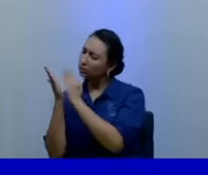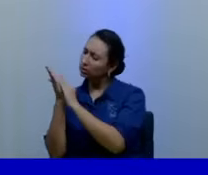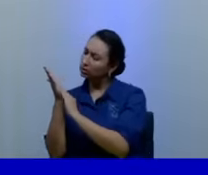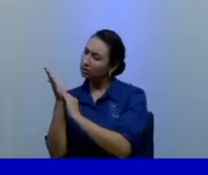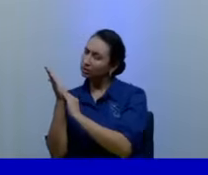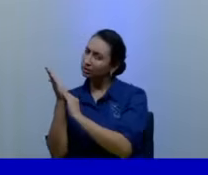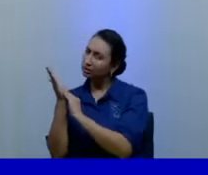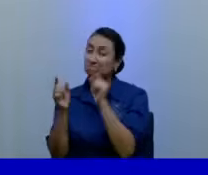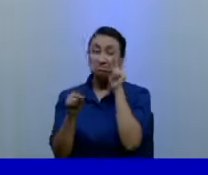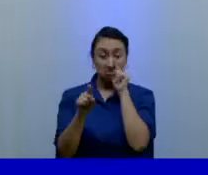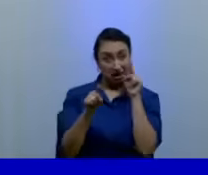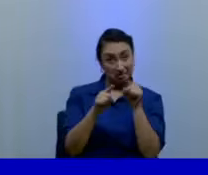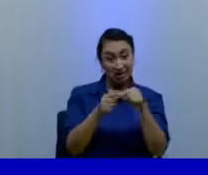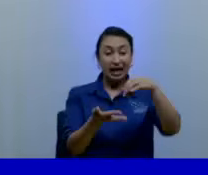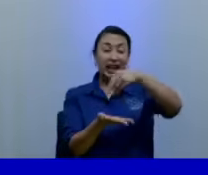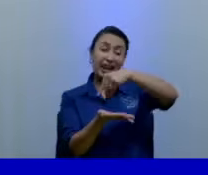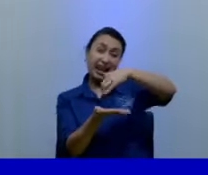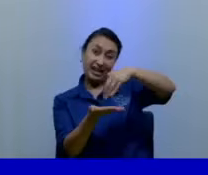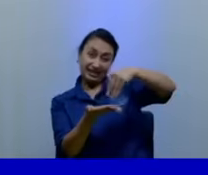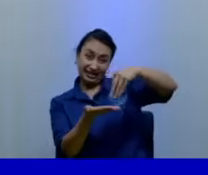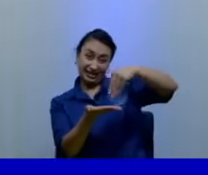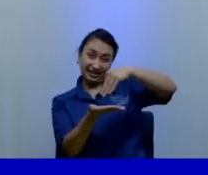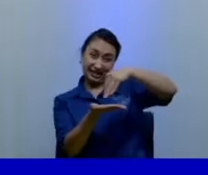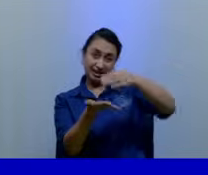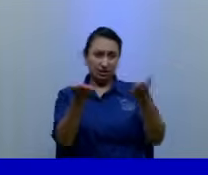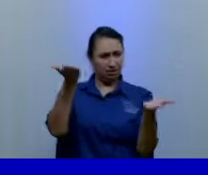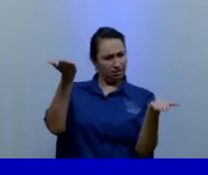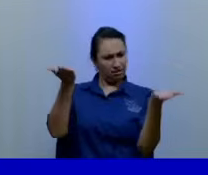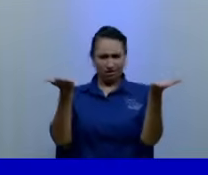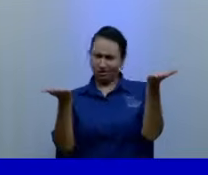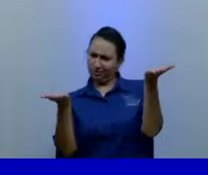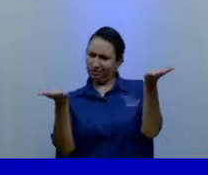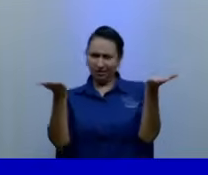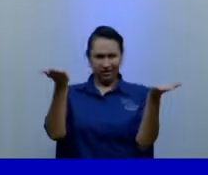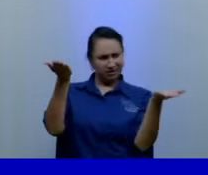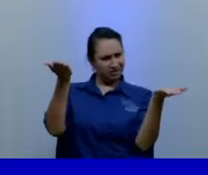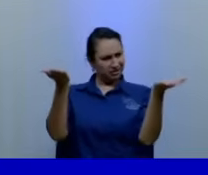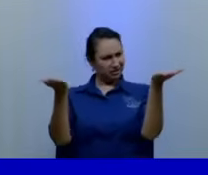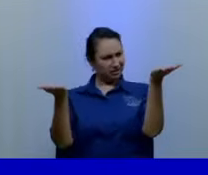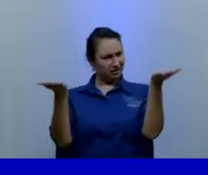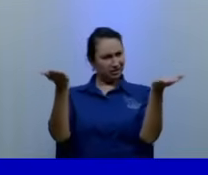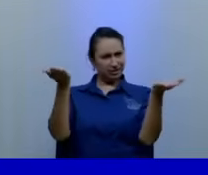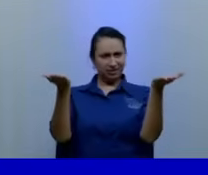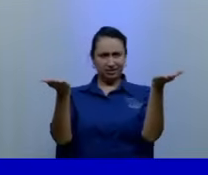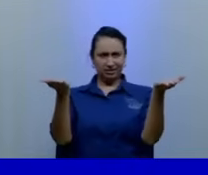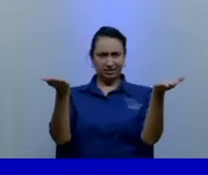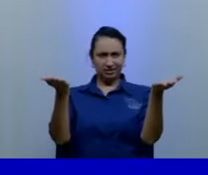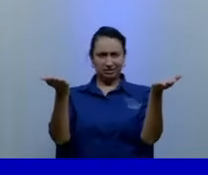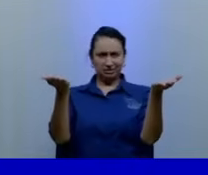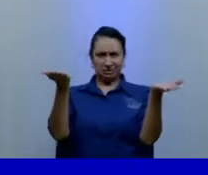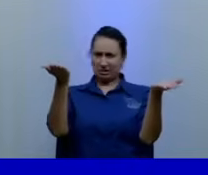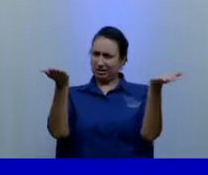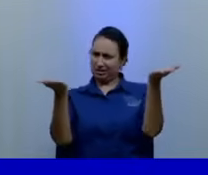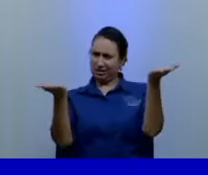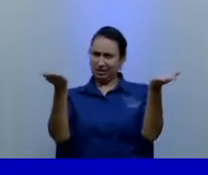Regula el pH del cuerpo. El pH es, de alguna manera es un